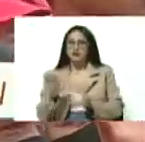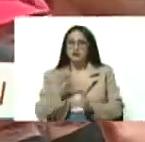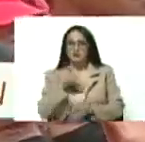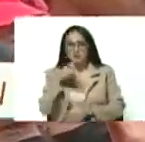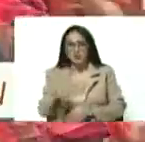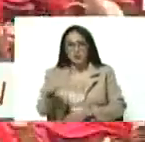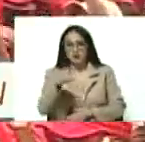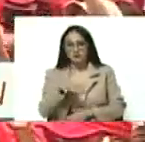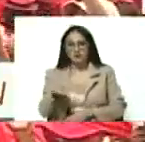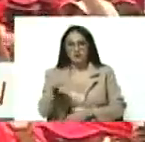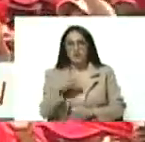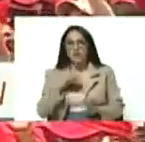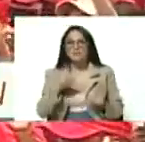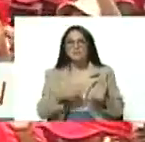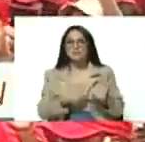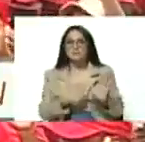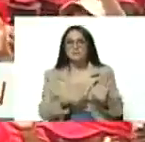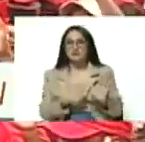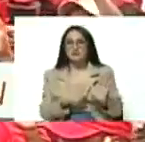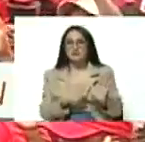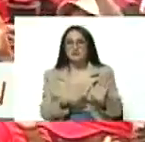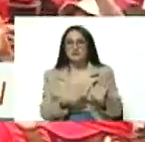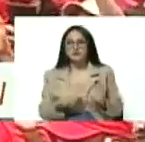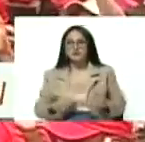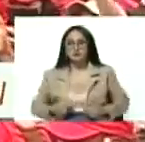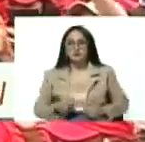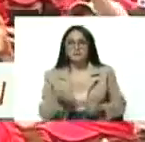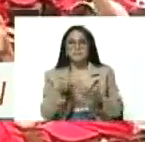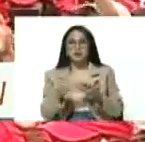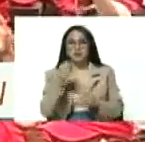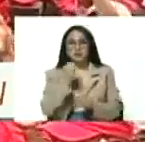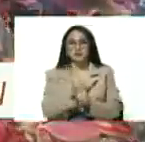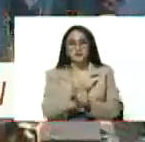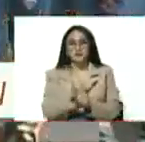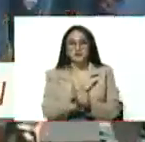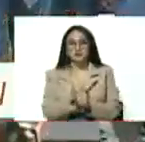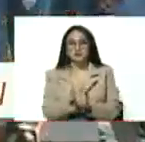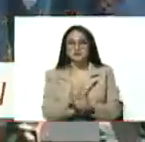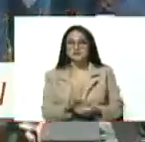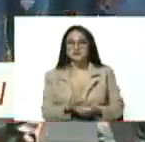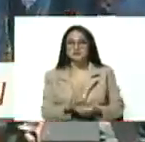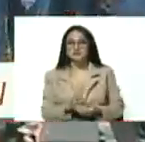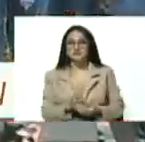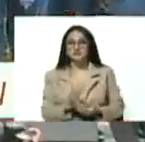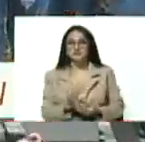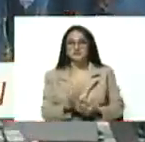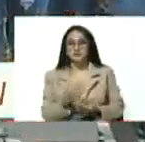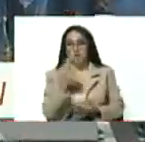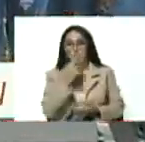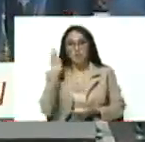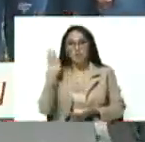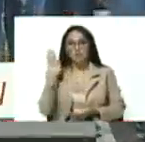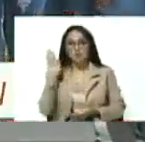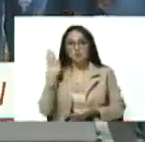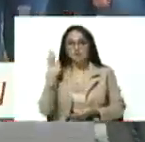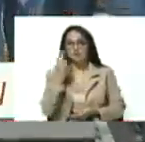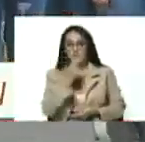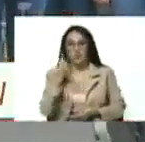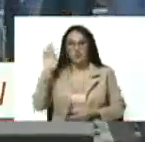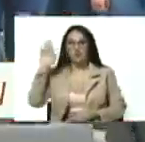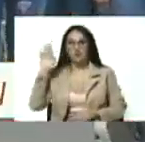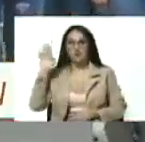pueblo, cumpliendo con el manual de trabajo. ¡Lo juro! ¡Lo juro!